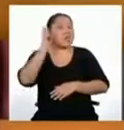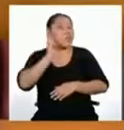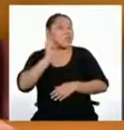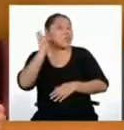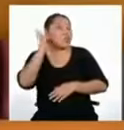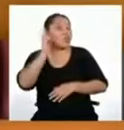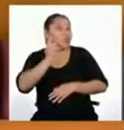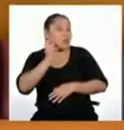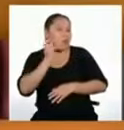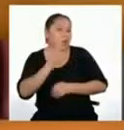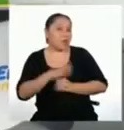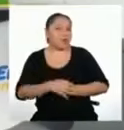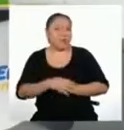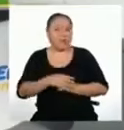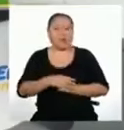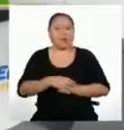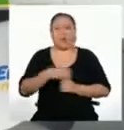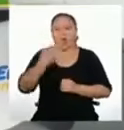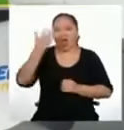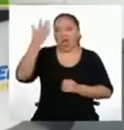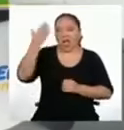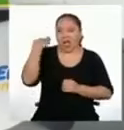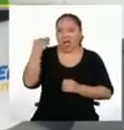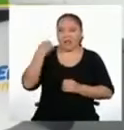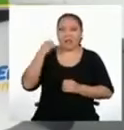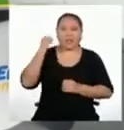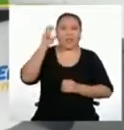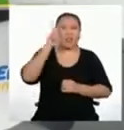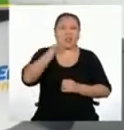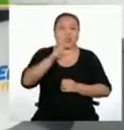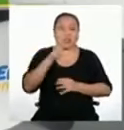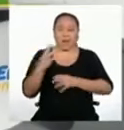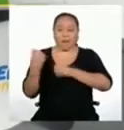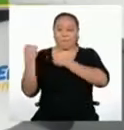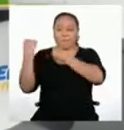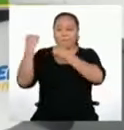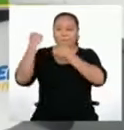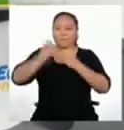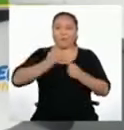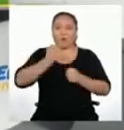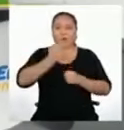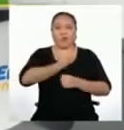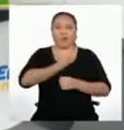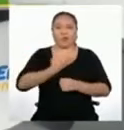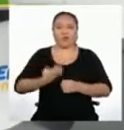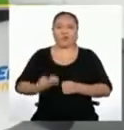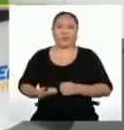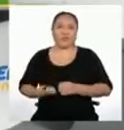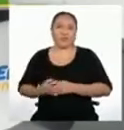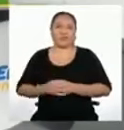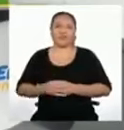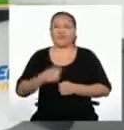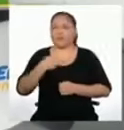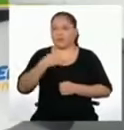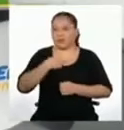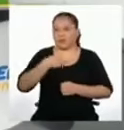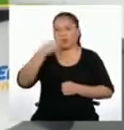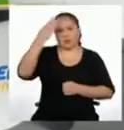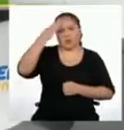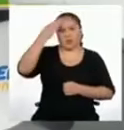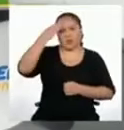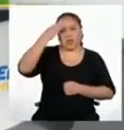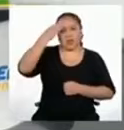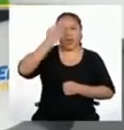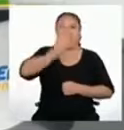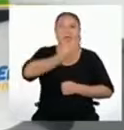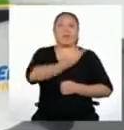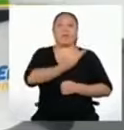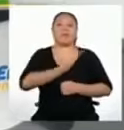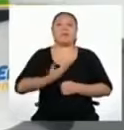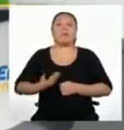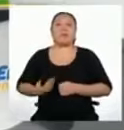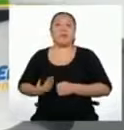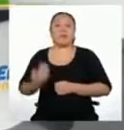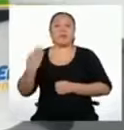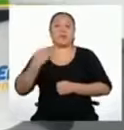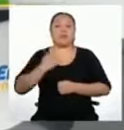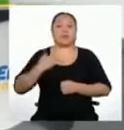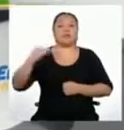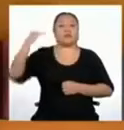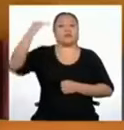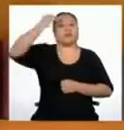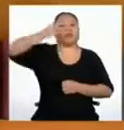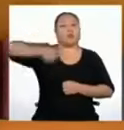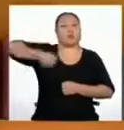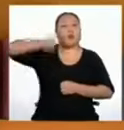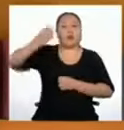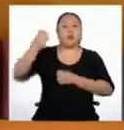oído mencionar antes. ¿A los 3 poderes del Estado? Bueno, yo sé que el presidente es la cabeza del poder